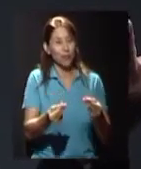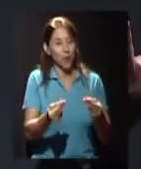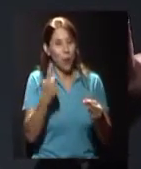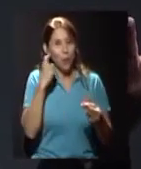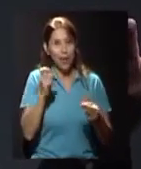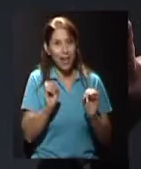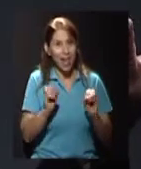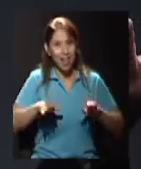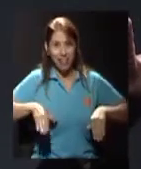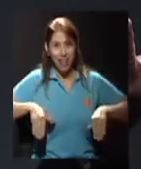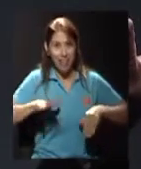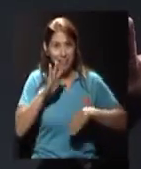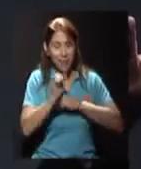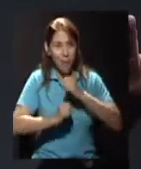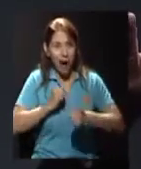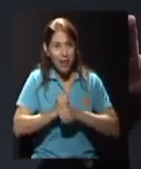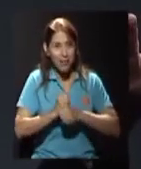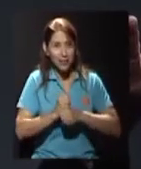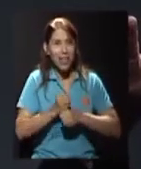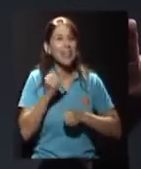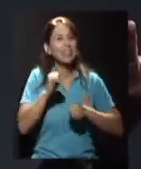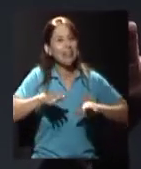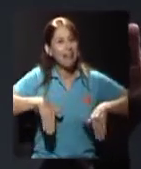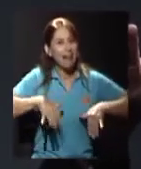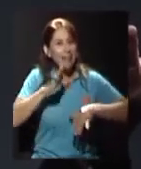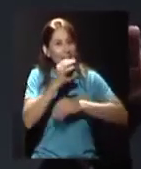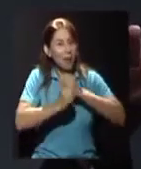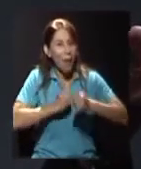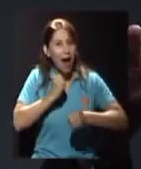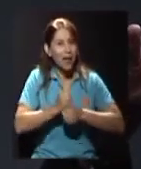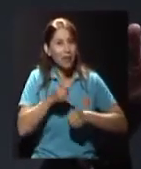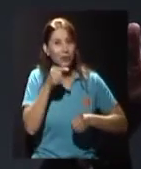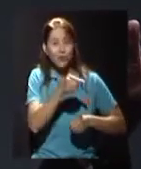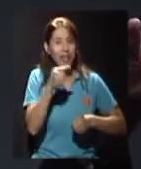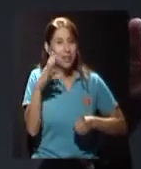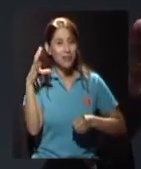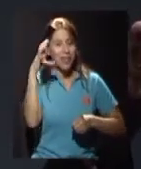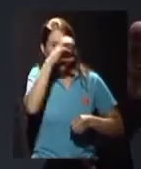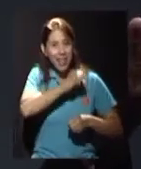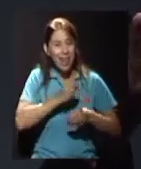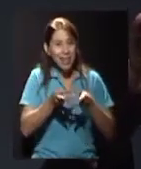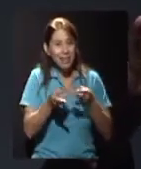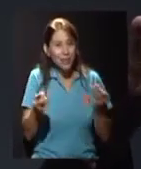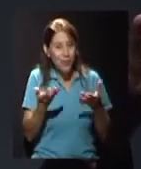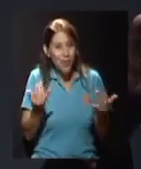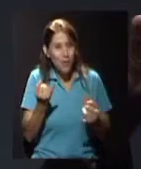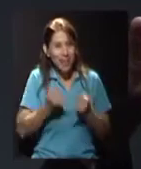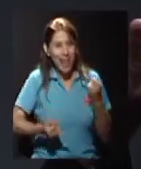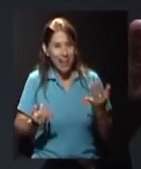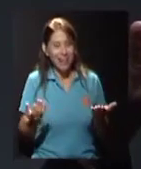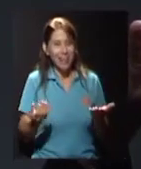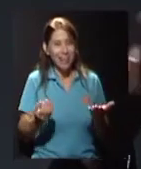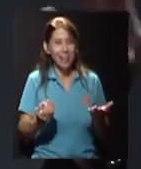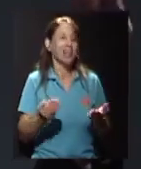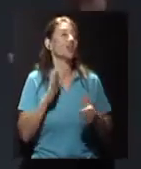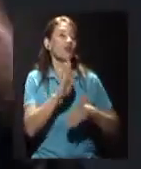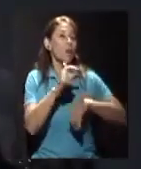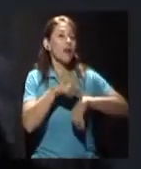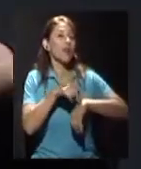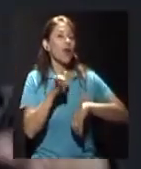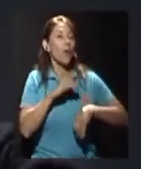bueno si tarda cinco años usted no se entera de que de la solución final del audio superior